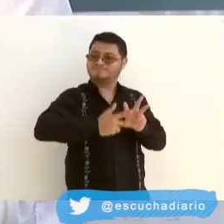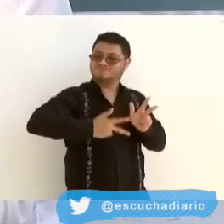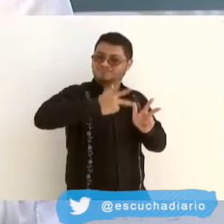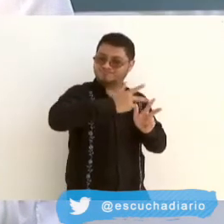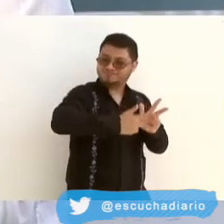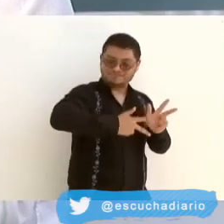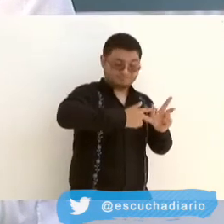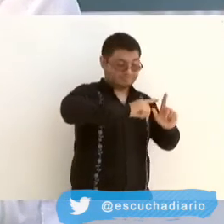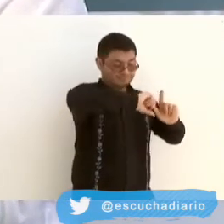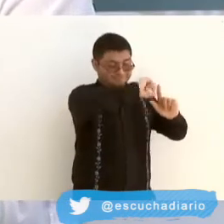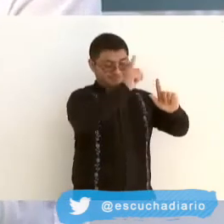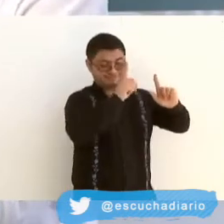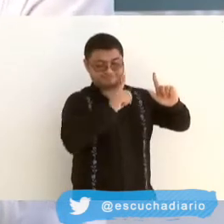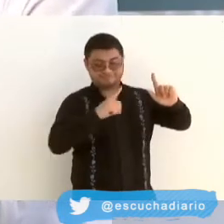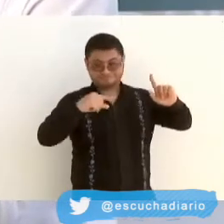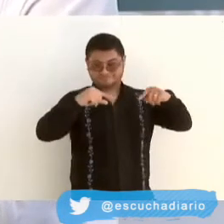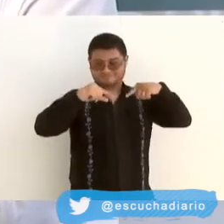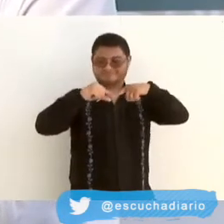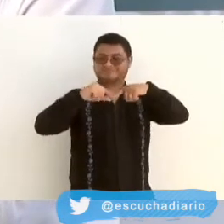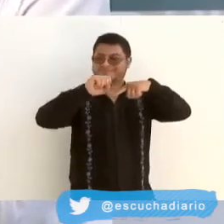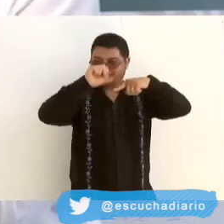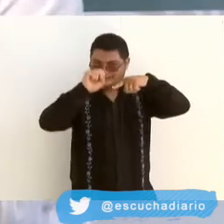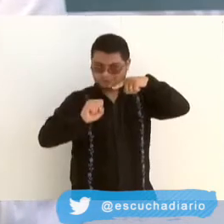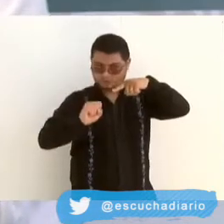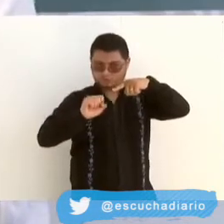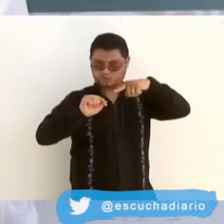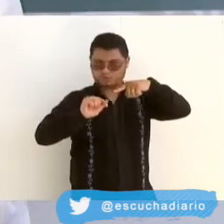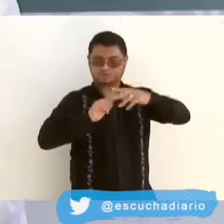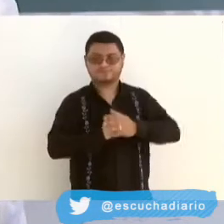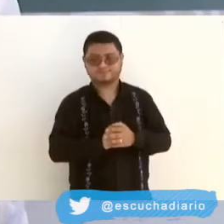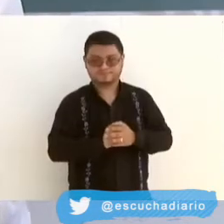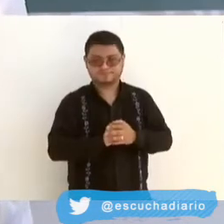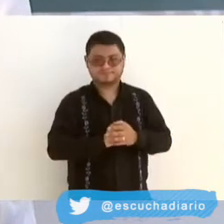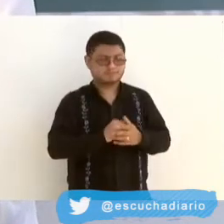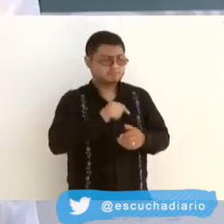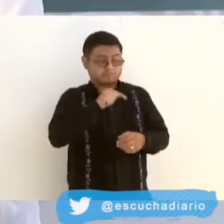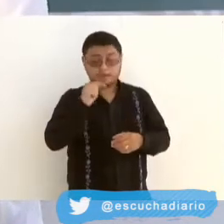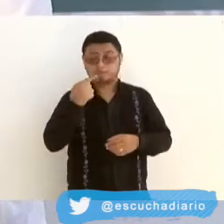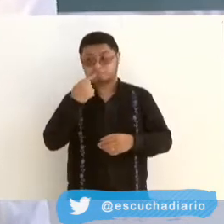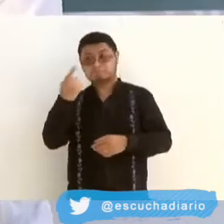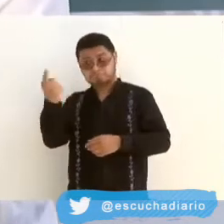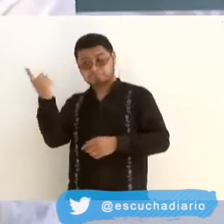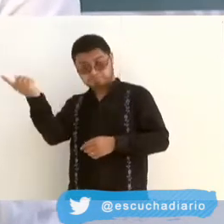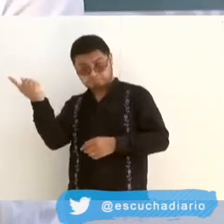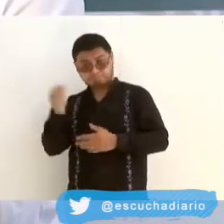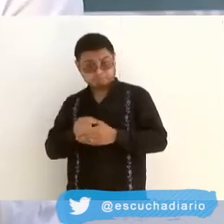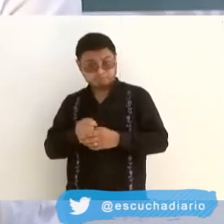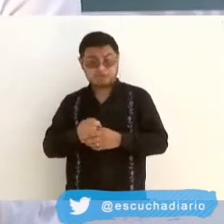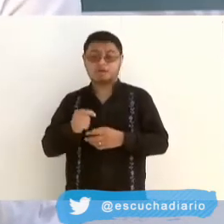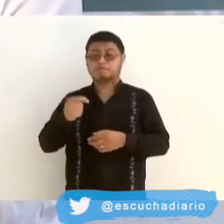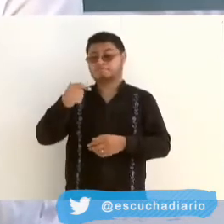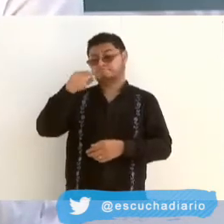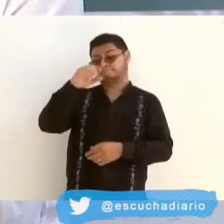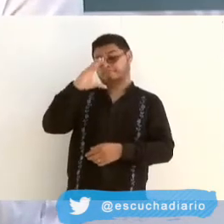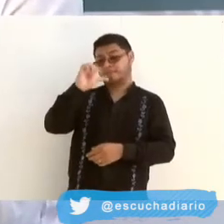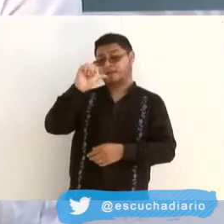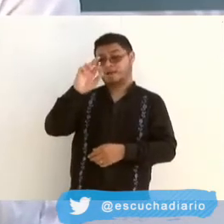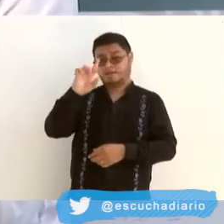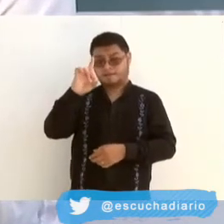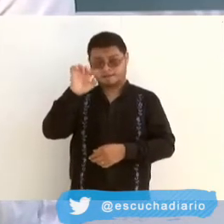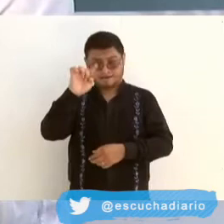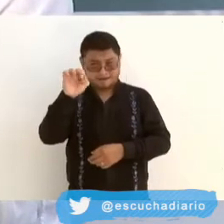Como aquí se ha mencionado, un proyecto que inicia General Cárdenas, siendo secretario de